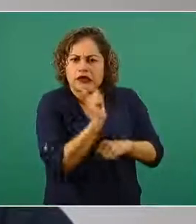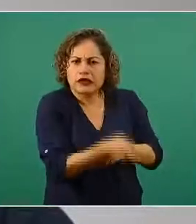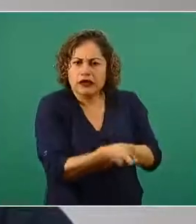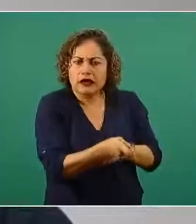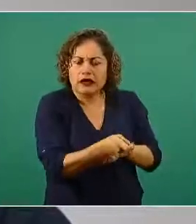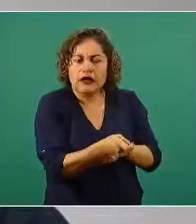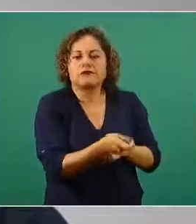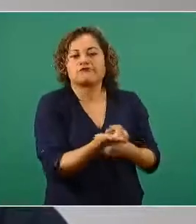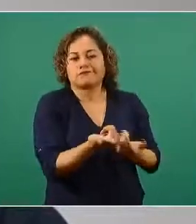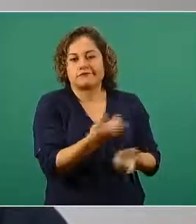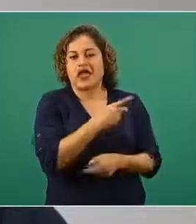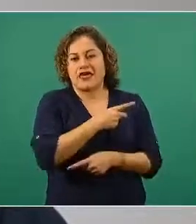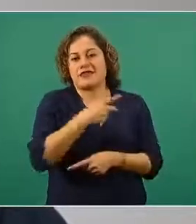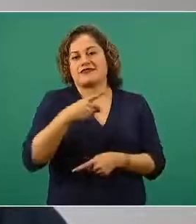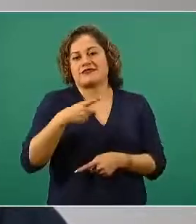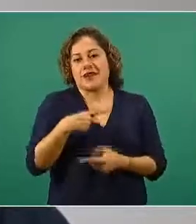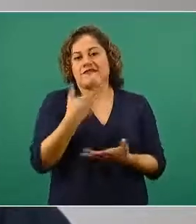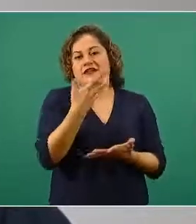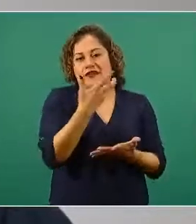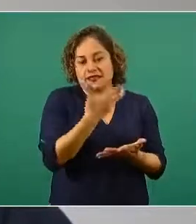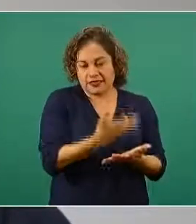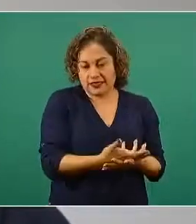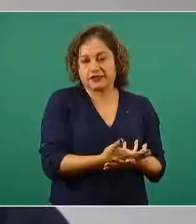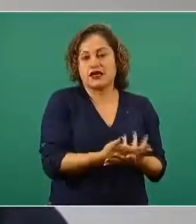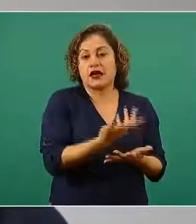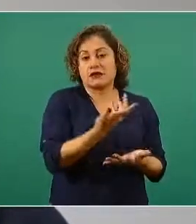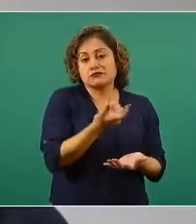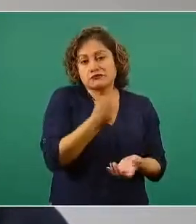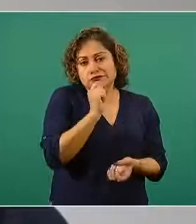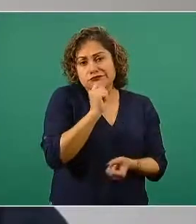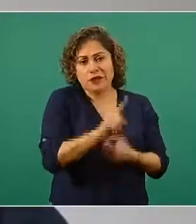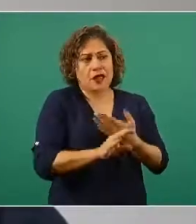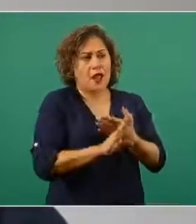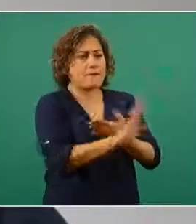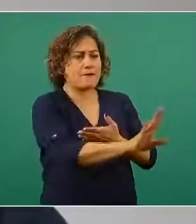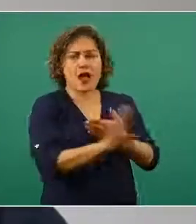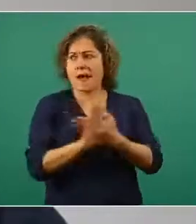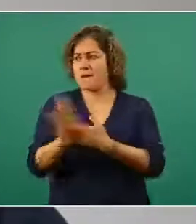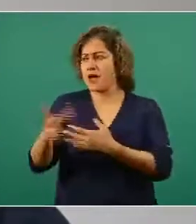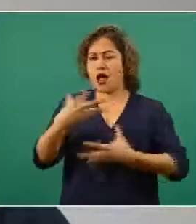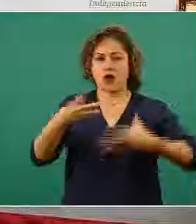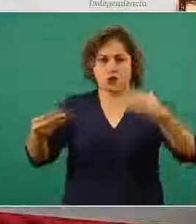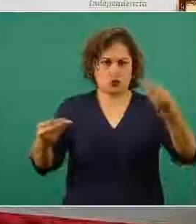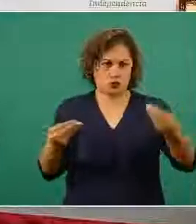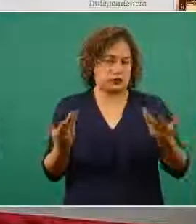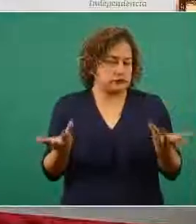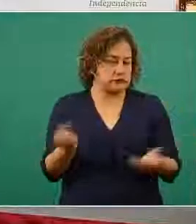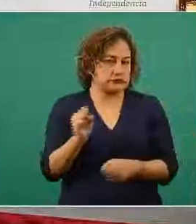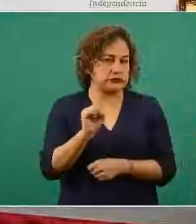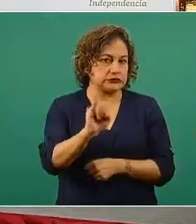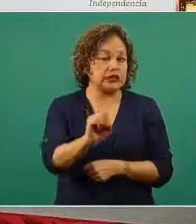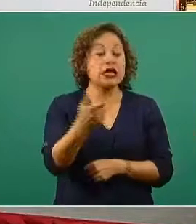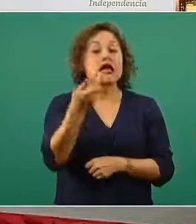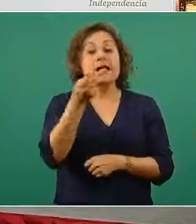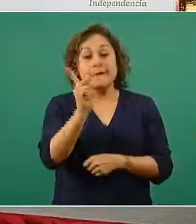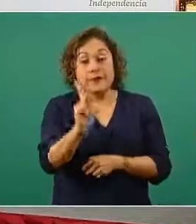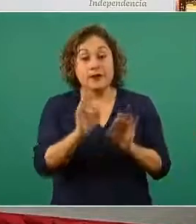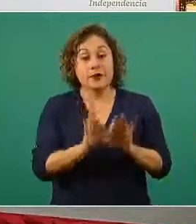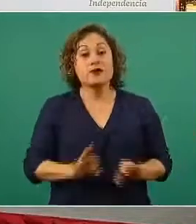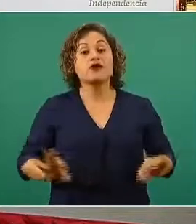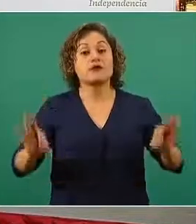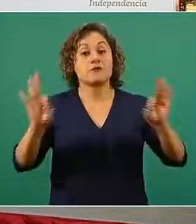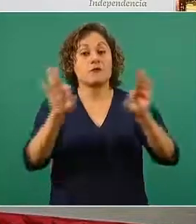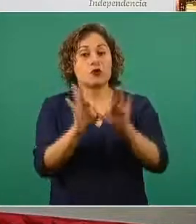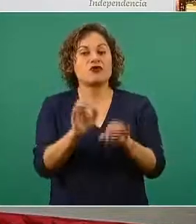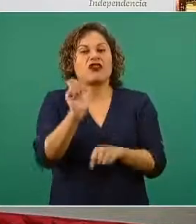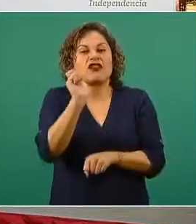poder evitar obviamente la dispersión y cortar las cadenas de contagio, también uno de los componentes importantes es